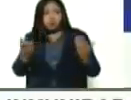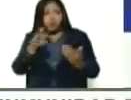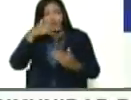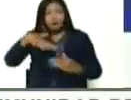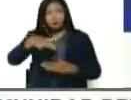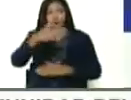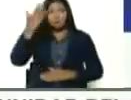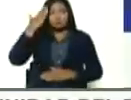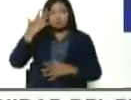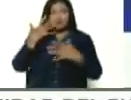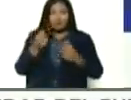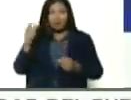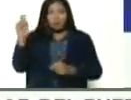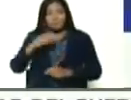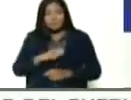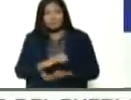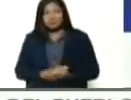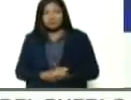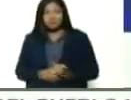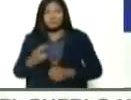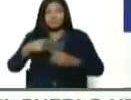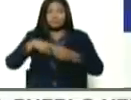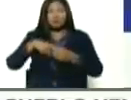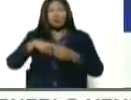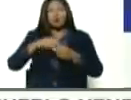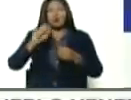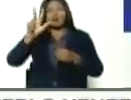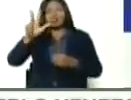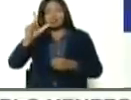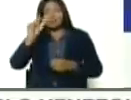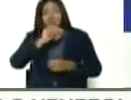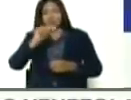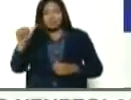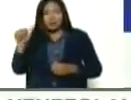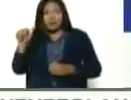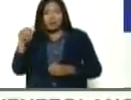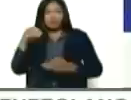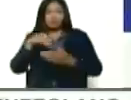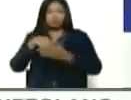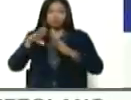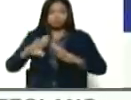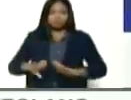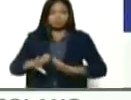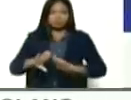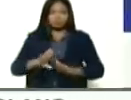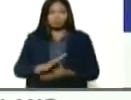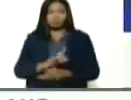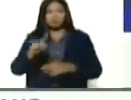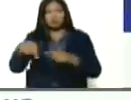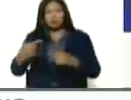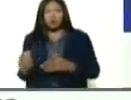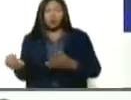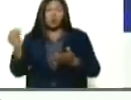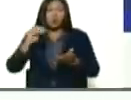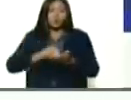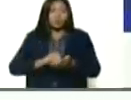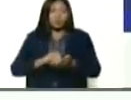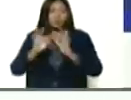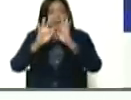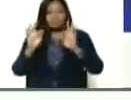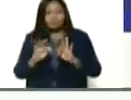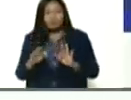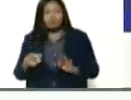pueblo durante estos meses nos metimos tres semanas de cuenta y luego volvimos al método